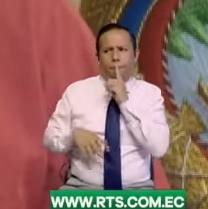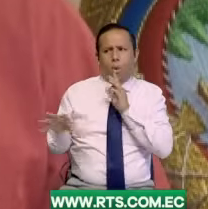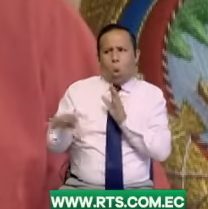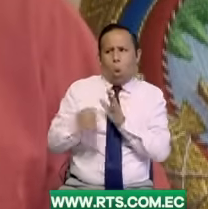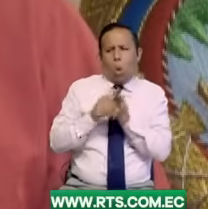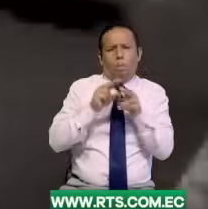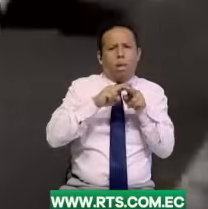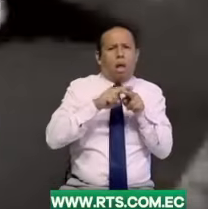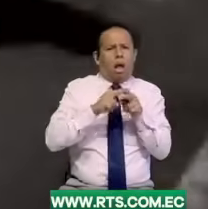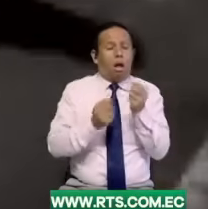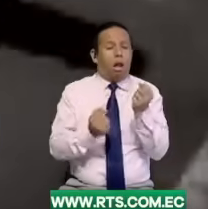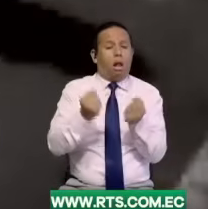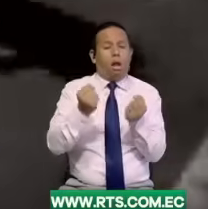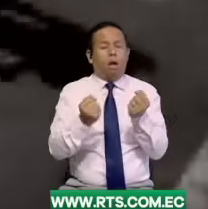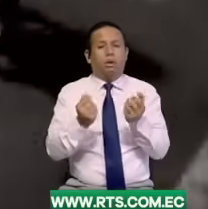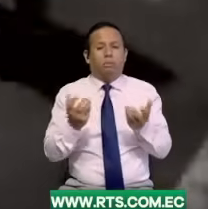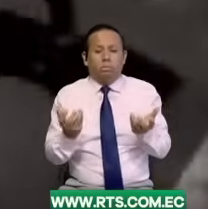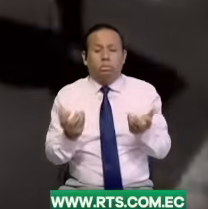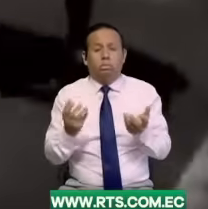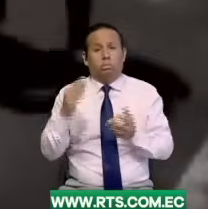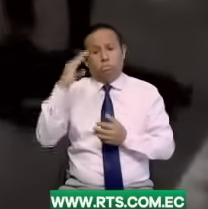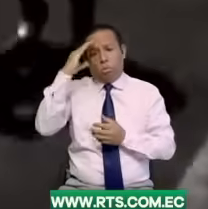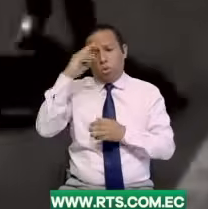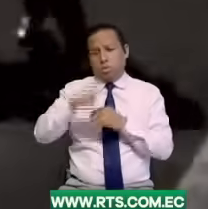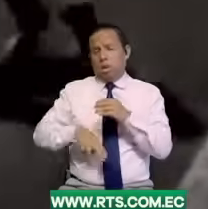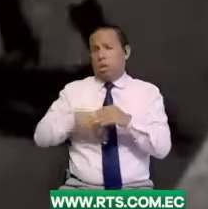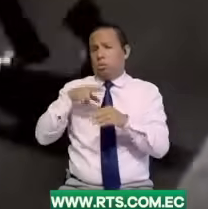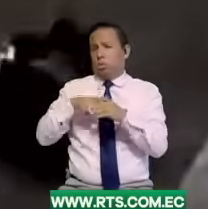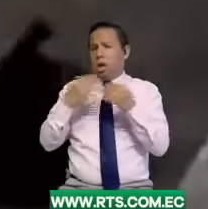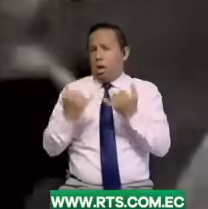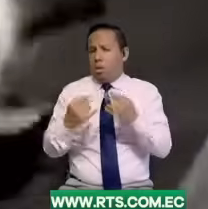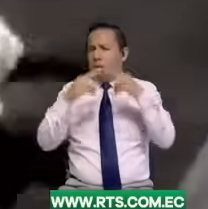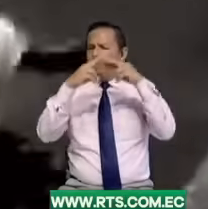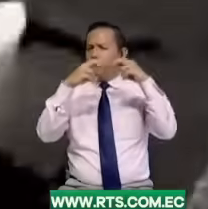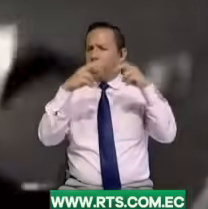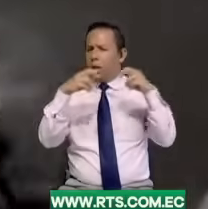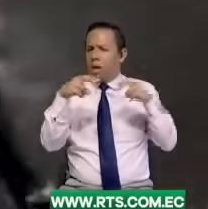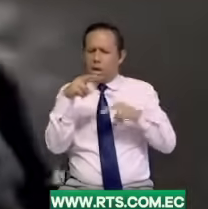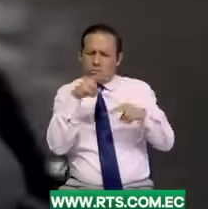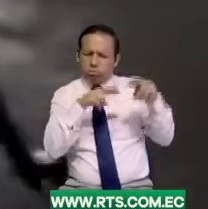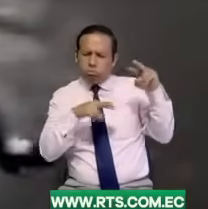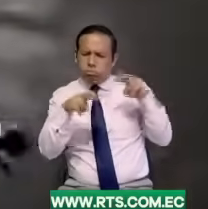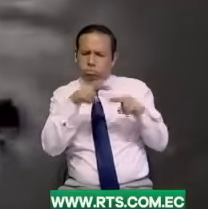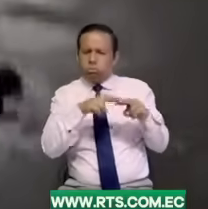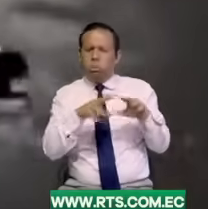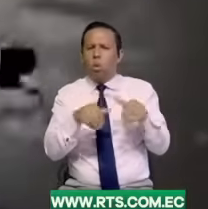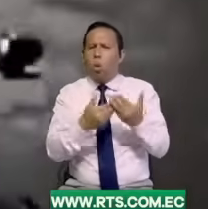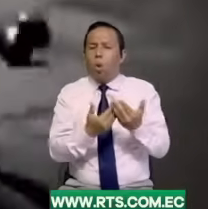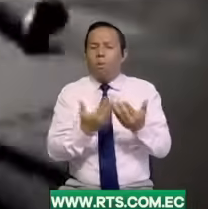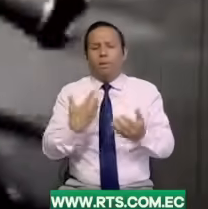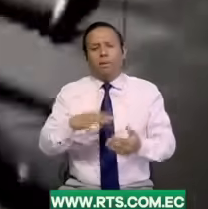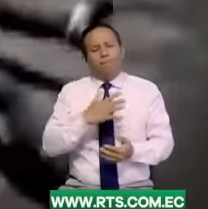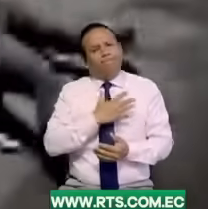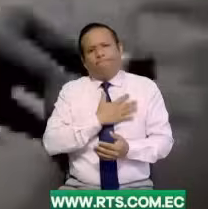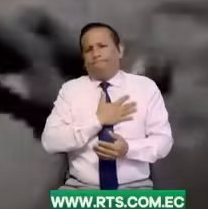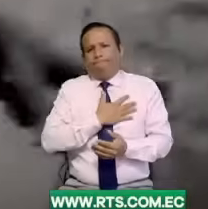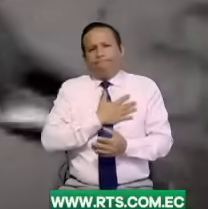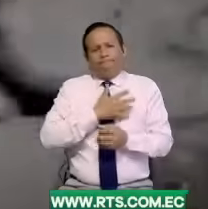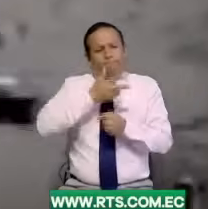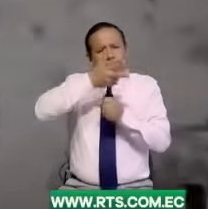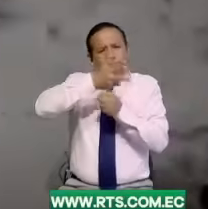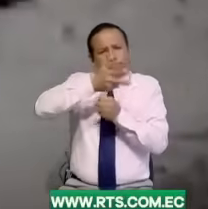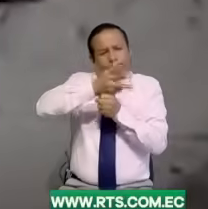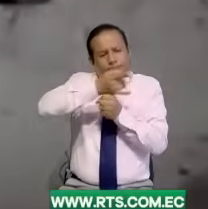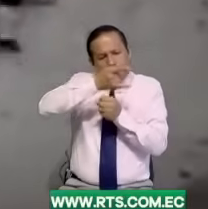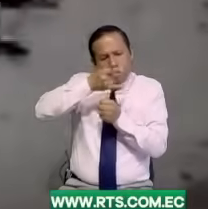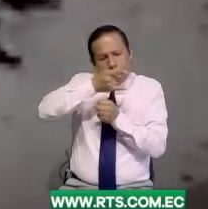como taxi. De su parte, la Policía Nacional se encuentra investigando el desarrollo de este suceso. Señalan que lamentablemente solo quedó grabado en las cámaras